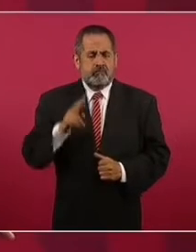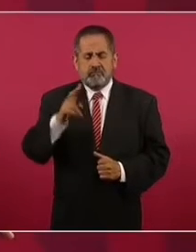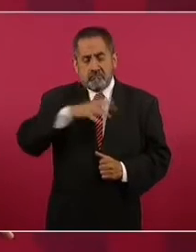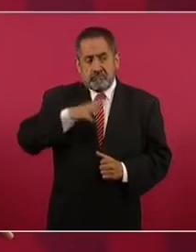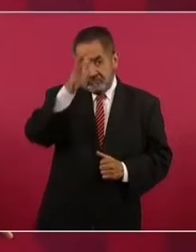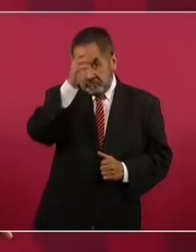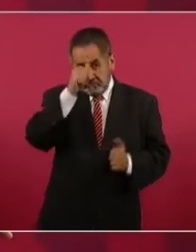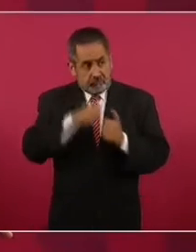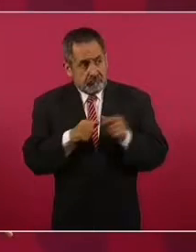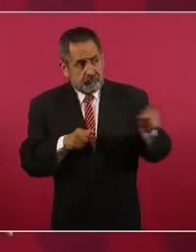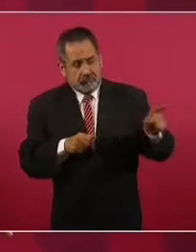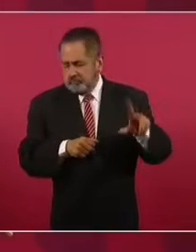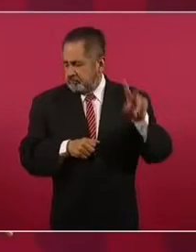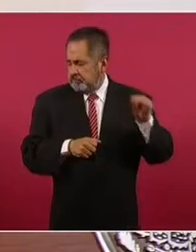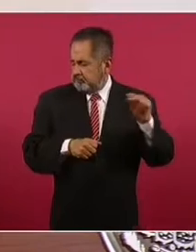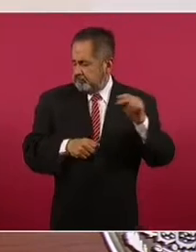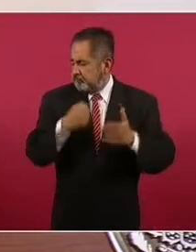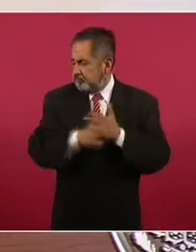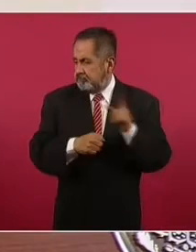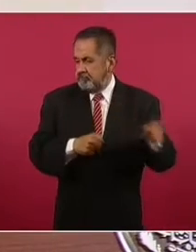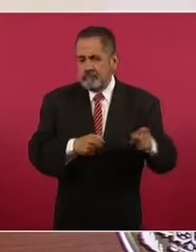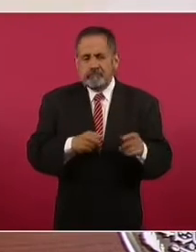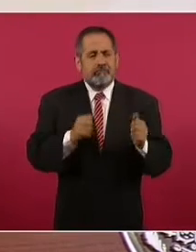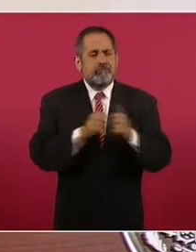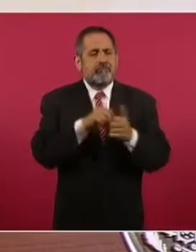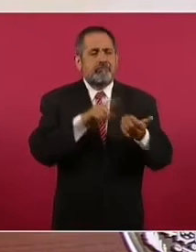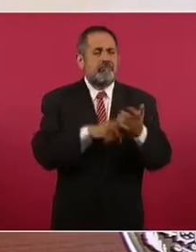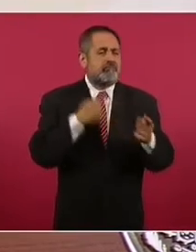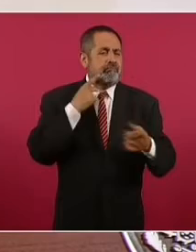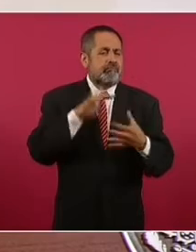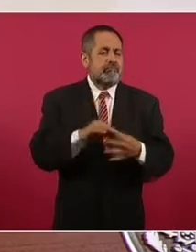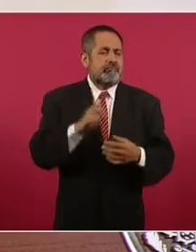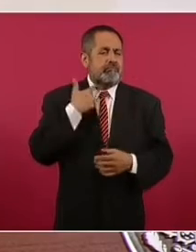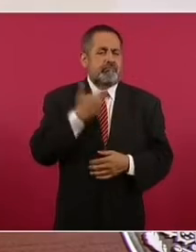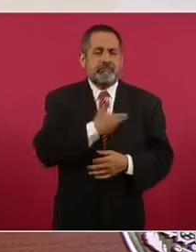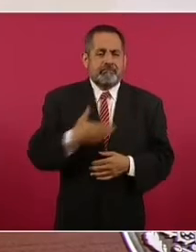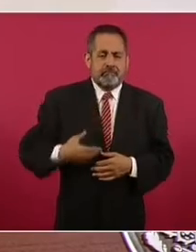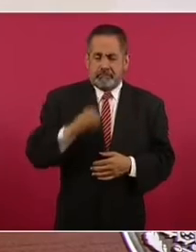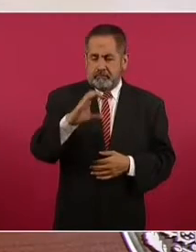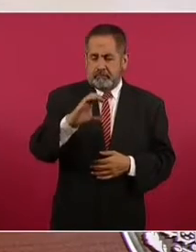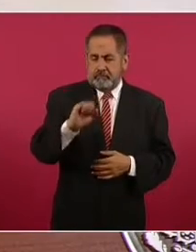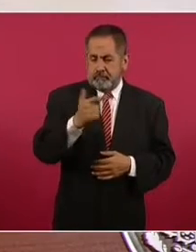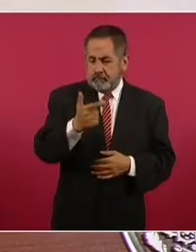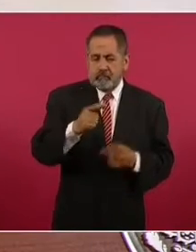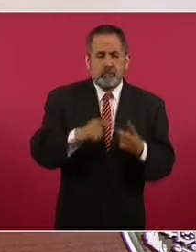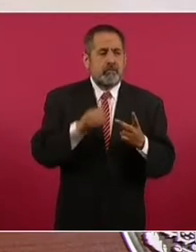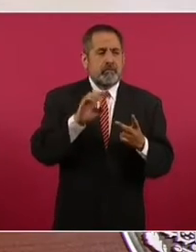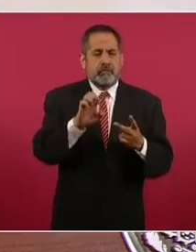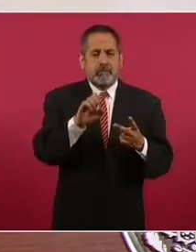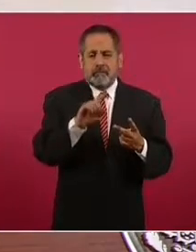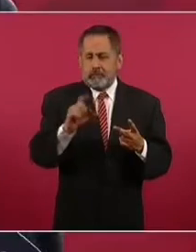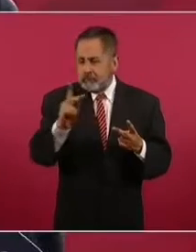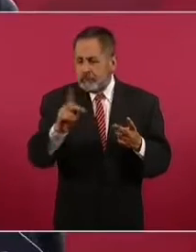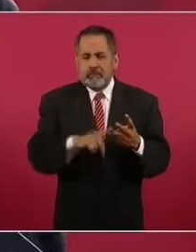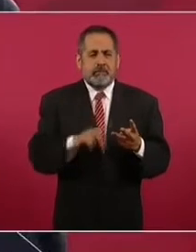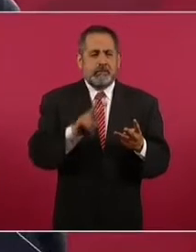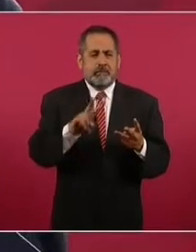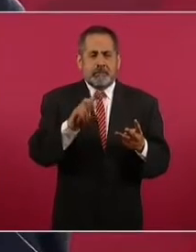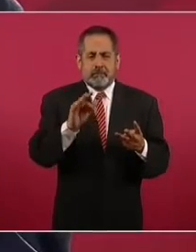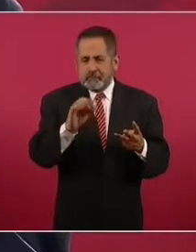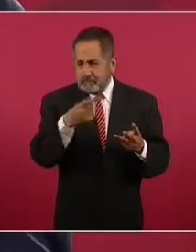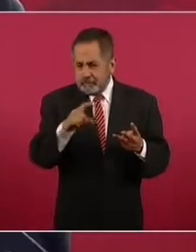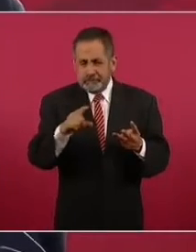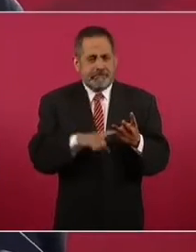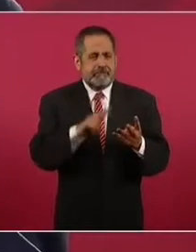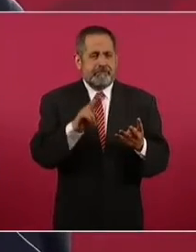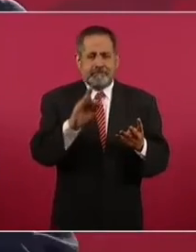Nunca estuve de acuerdo con la política de Salinas, ni de Zedillo, ni de